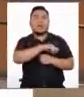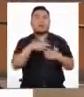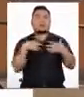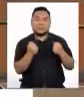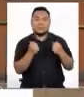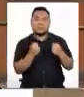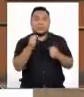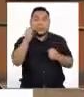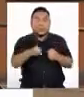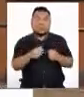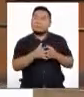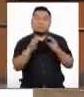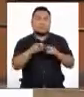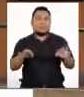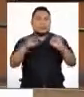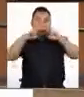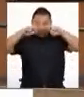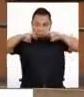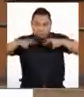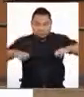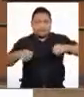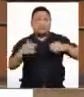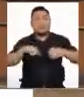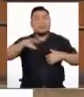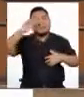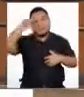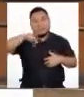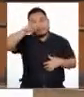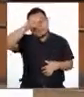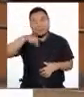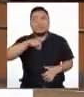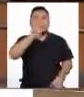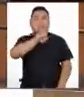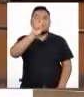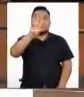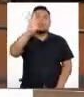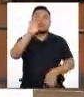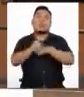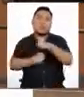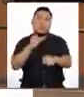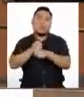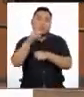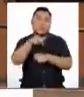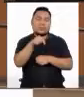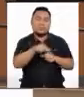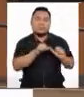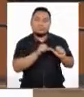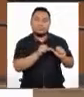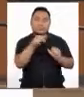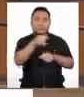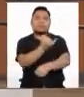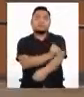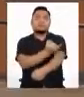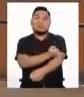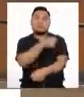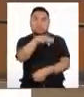básica en la investigación en salud en el Perú. Tiene 124 años de existencia este instituto,